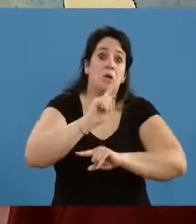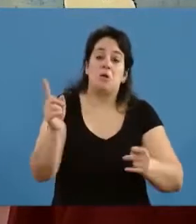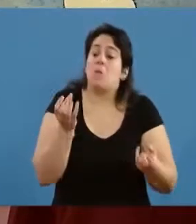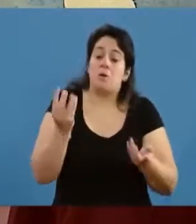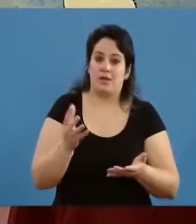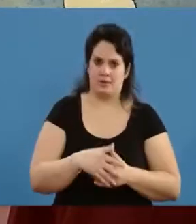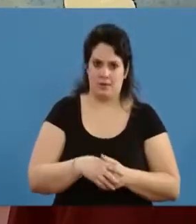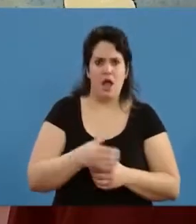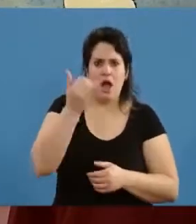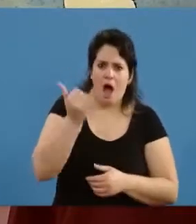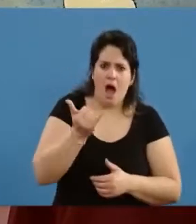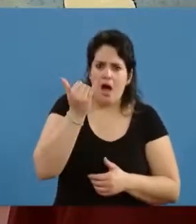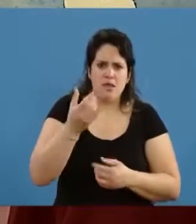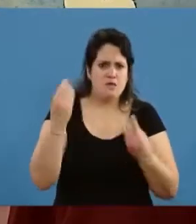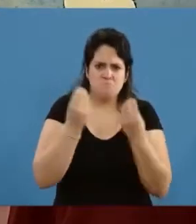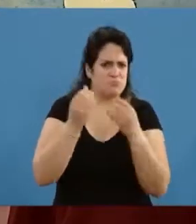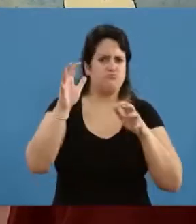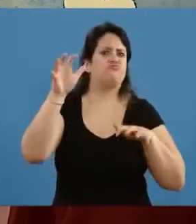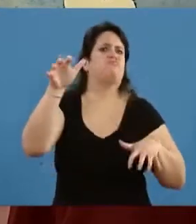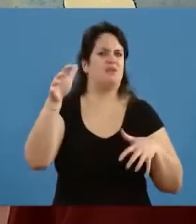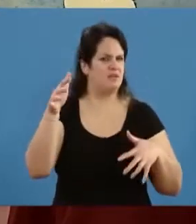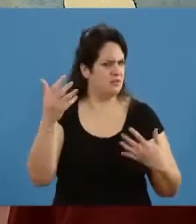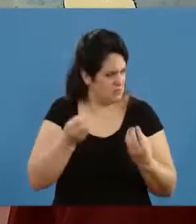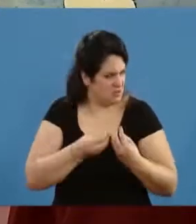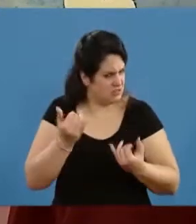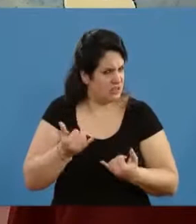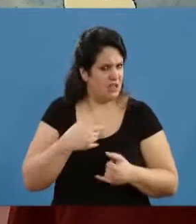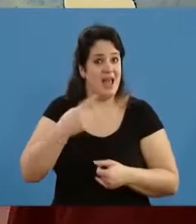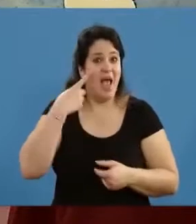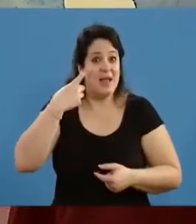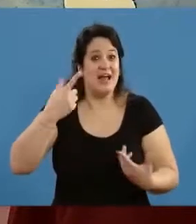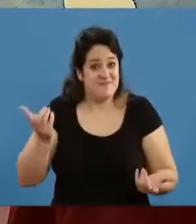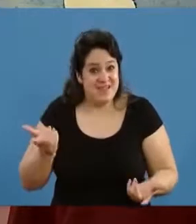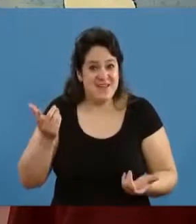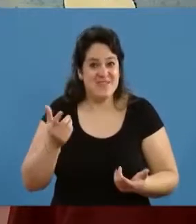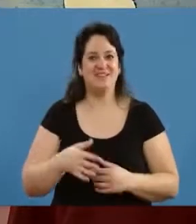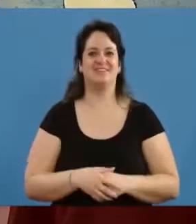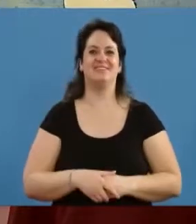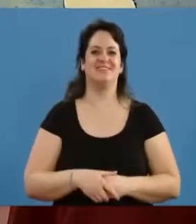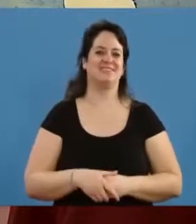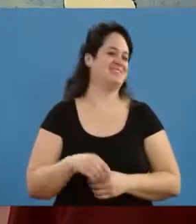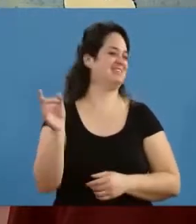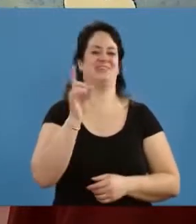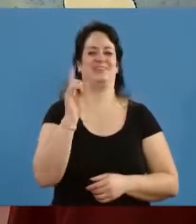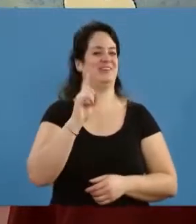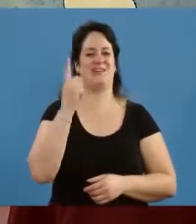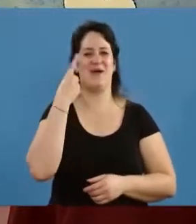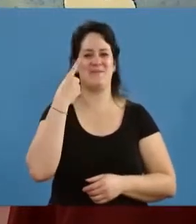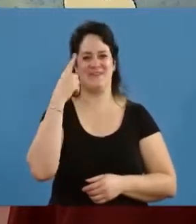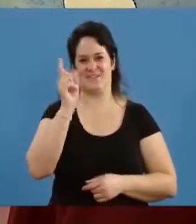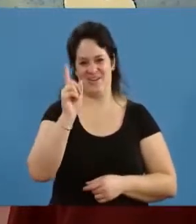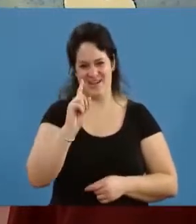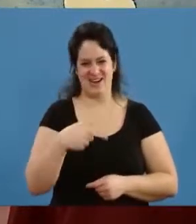ver, ¿existen muchos dinosaurios? ¿Están vivos? No, no están